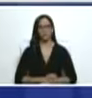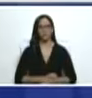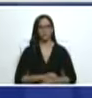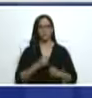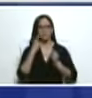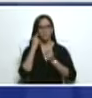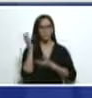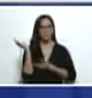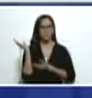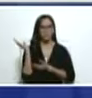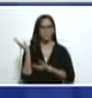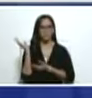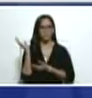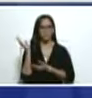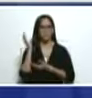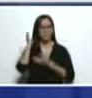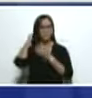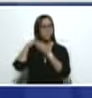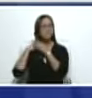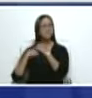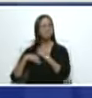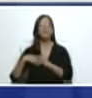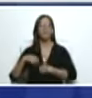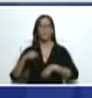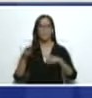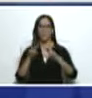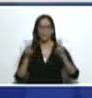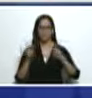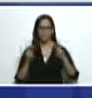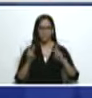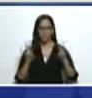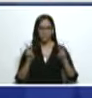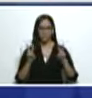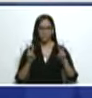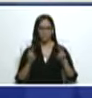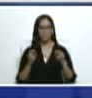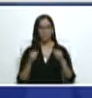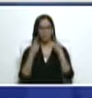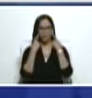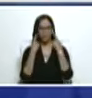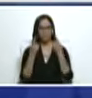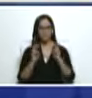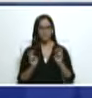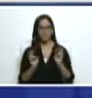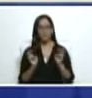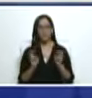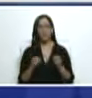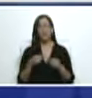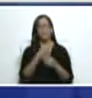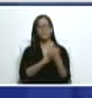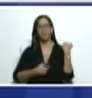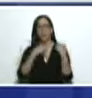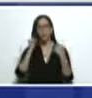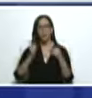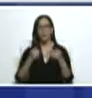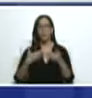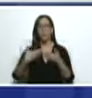mira, mira el titular. Presidente Nicolás Maduro prorroga por una semana el debate de las 7T.